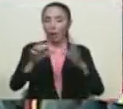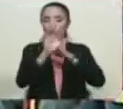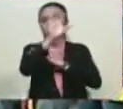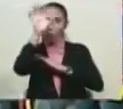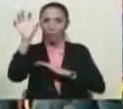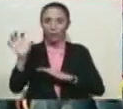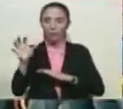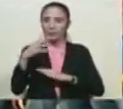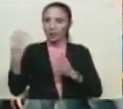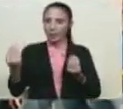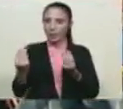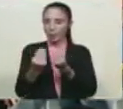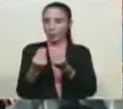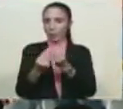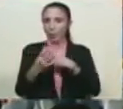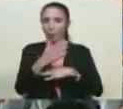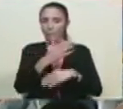berrinche.